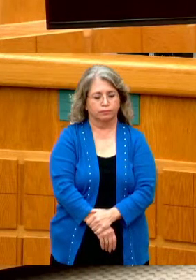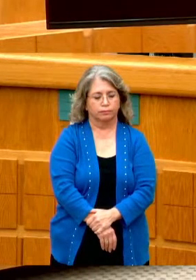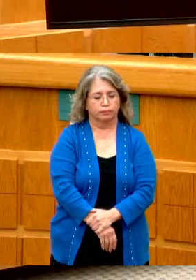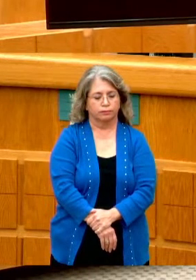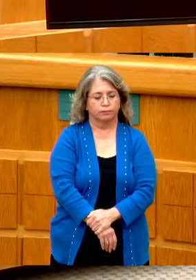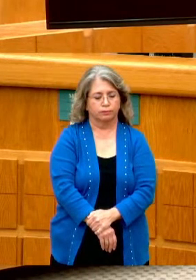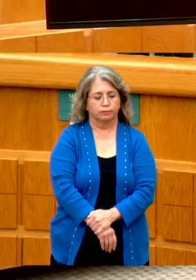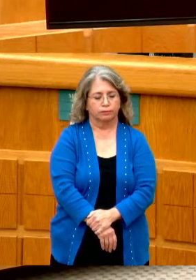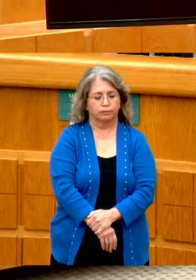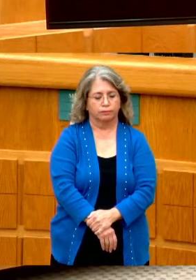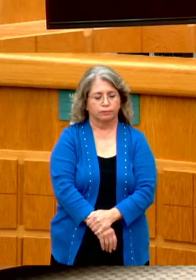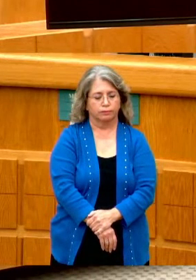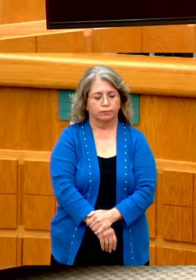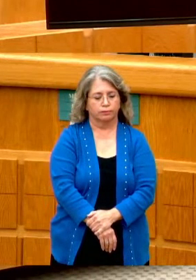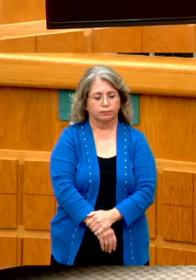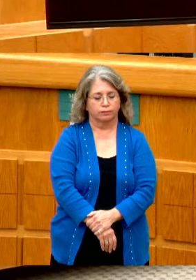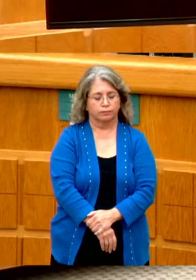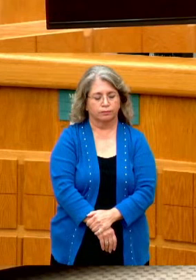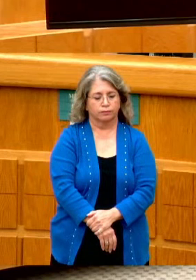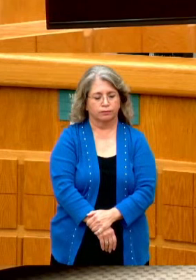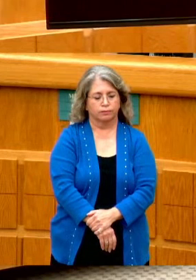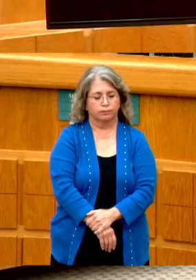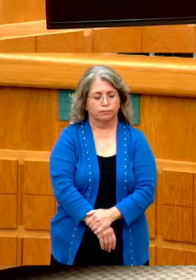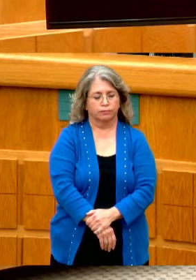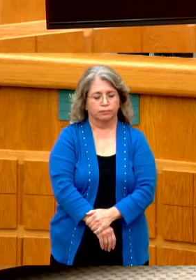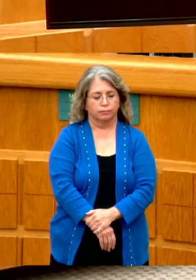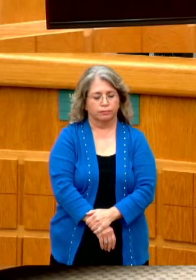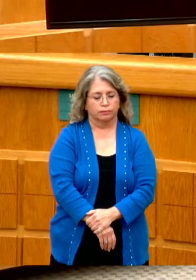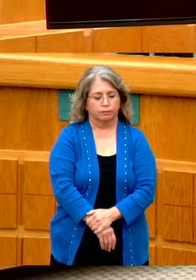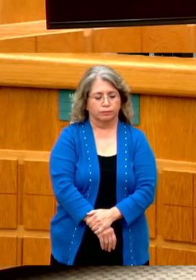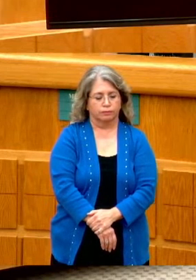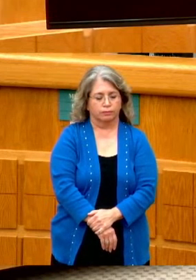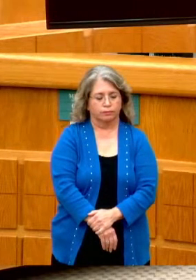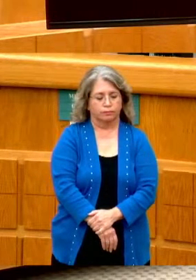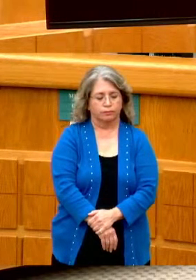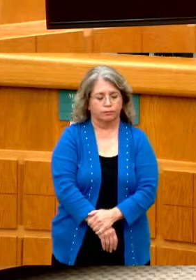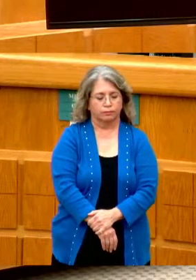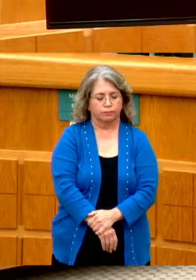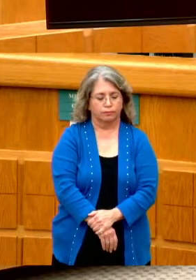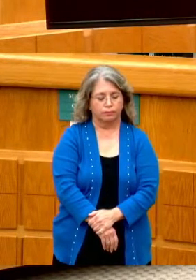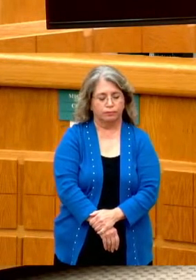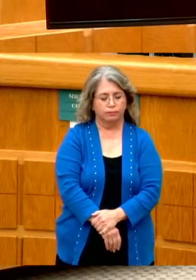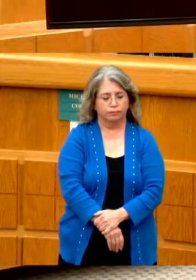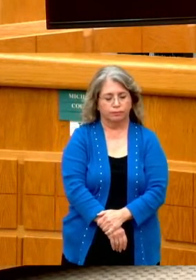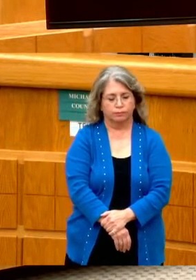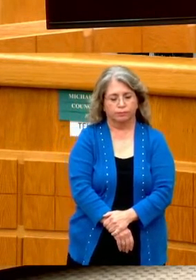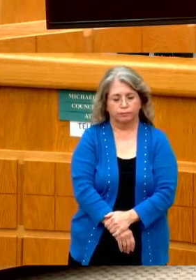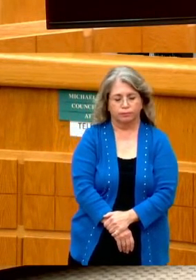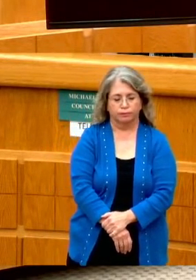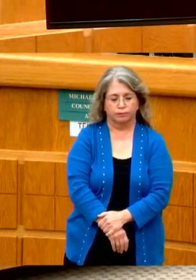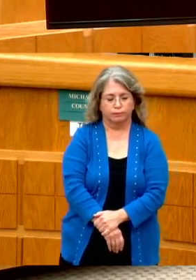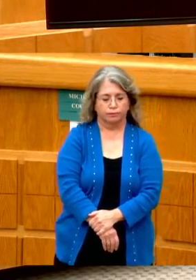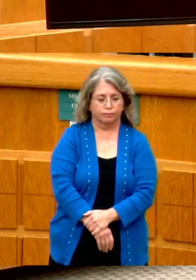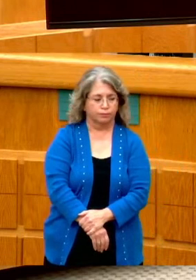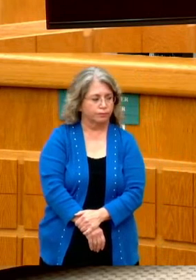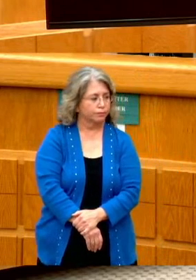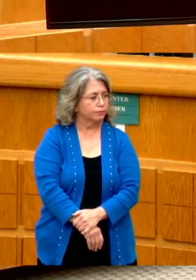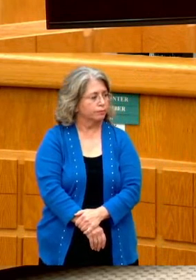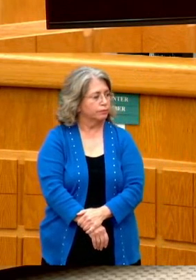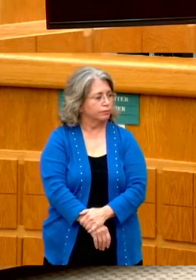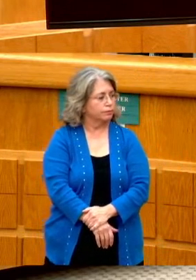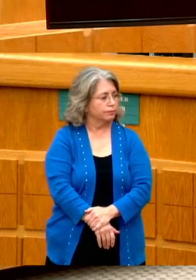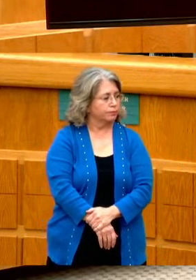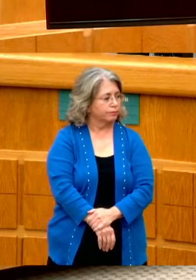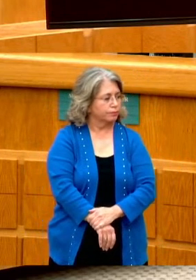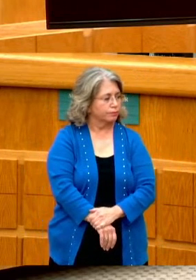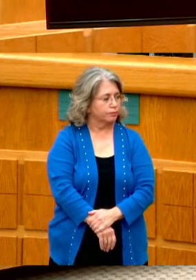cama disponible en la unidad de cuidados intensivos. Pido a todos los residentes que redoblen sus esfuerzos para limitarse a las actividades esenciales y que